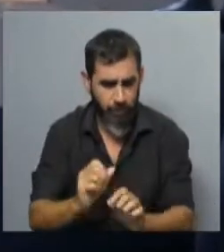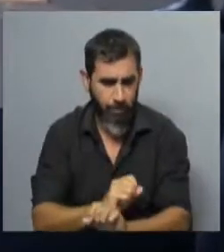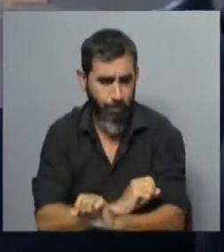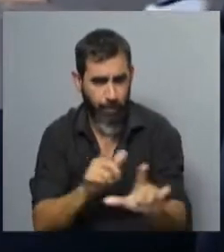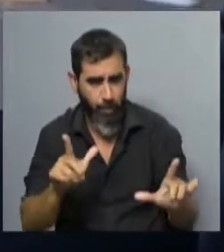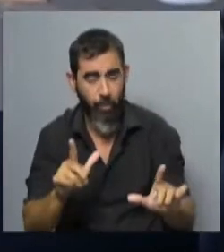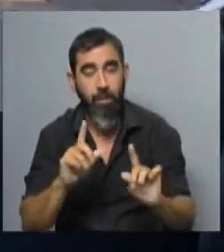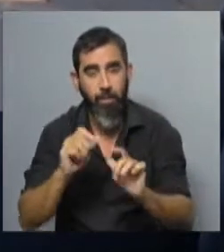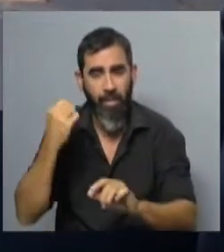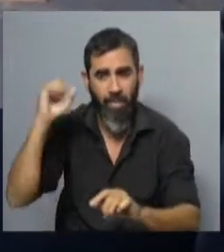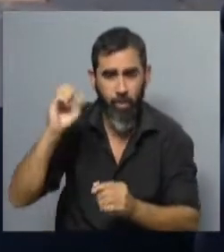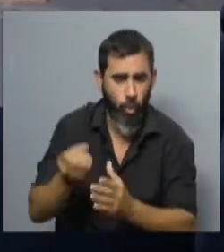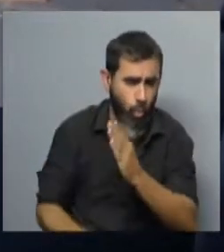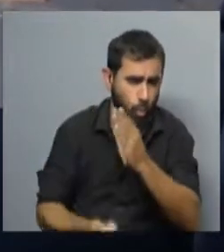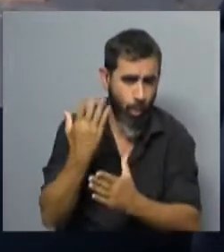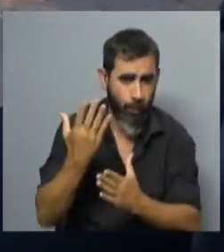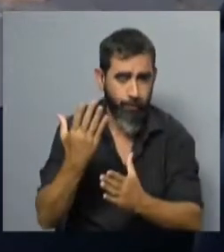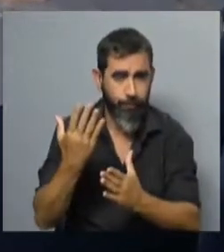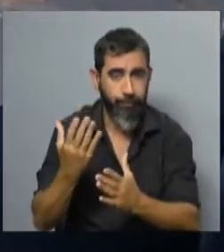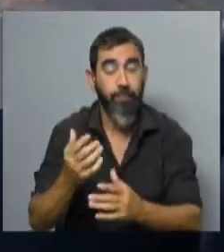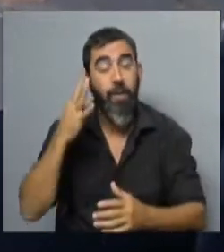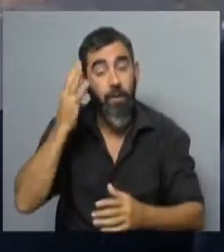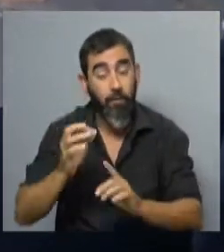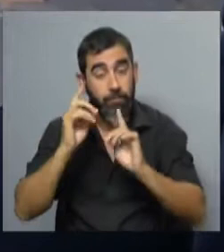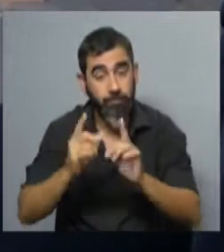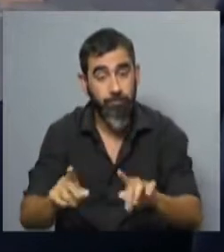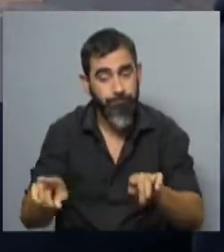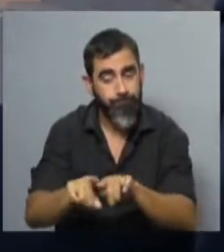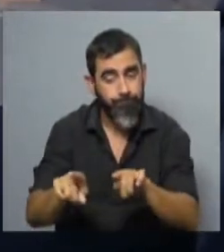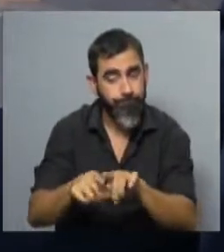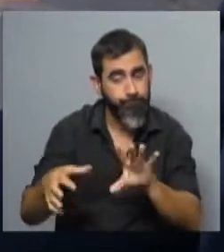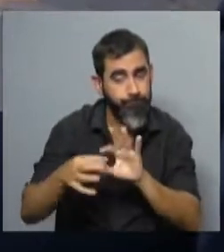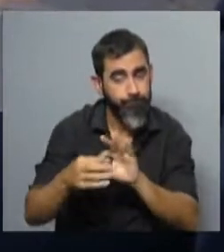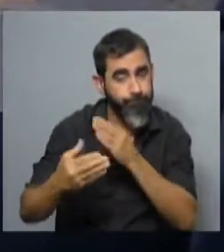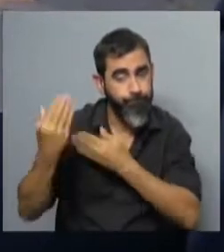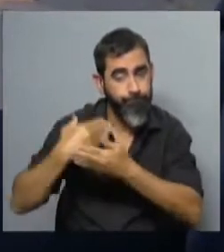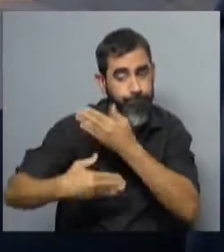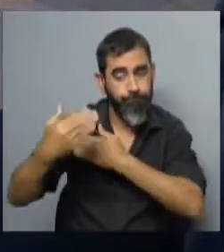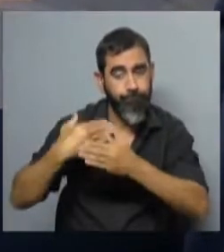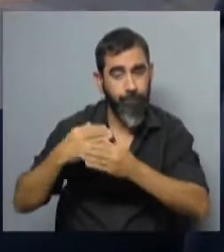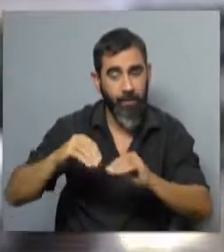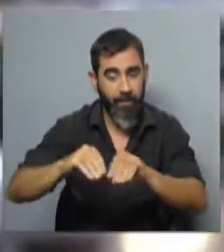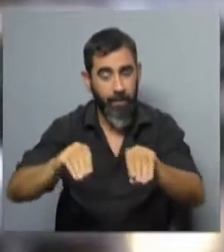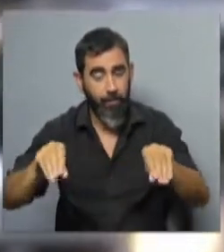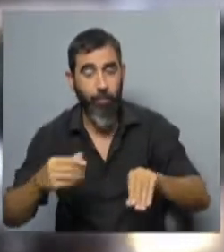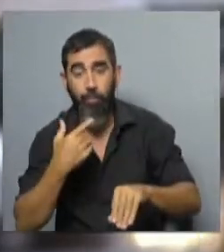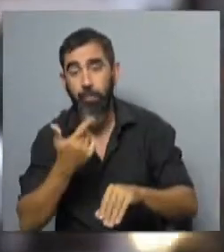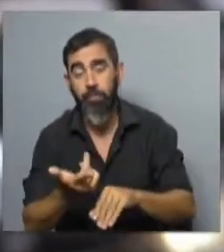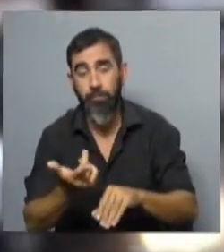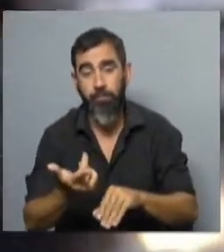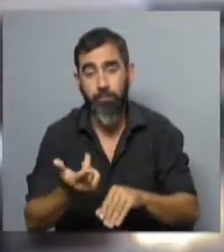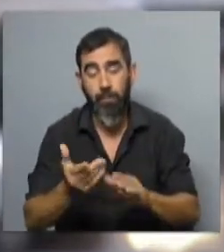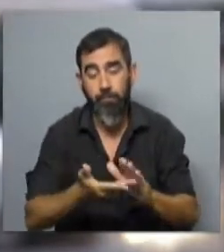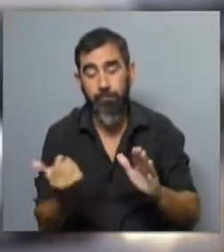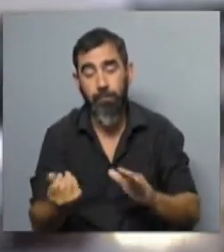nuevas posibilidades de delito, etcétera, etcétera, creemos que también va de la mano de un retroceso a nivel de territorio, por ejemplo, con la